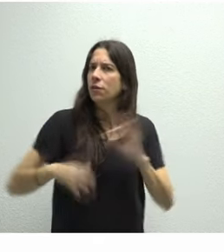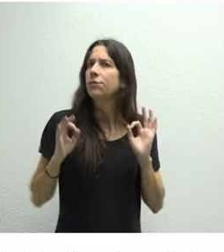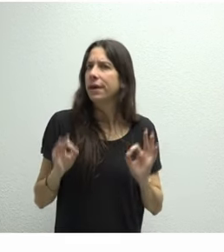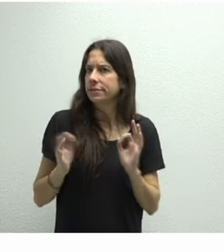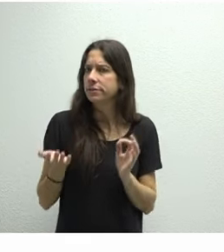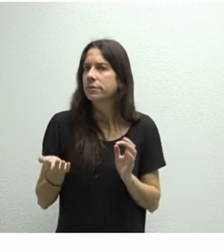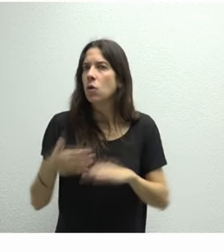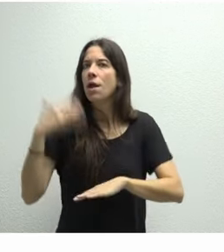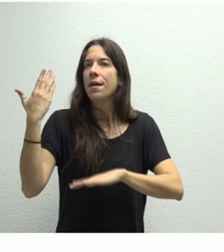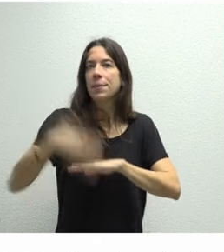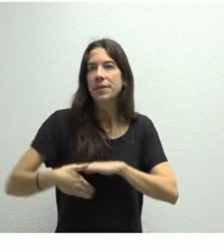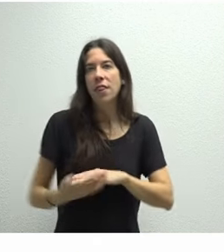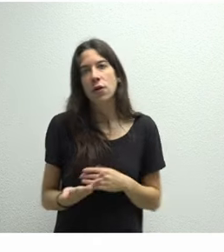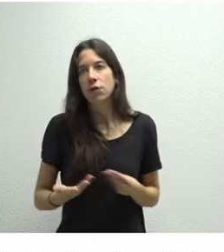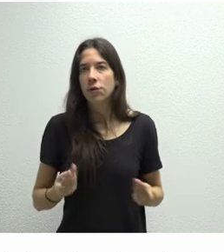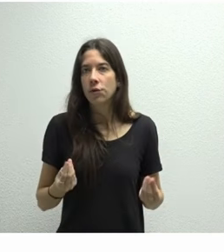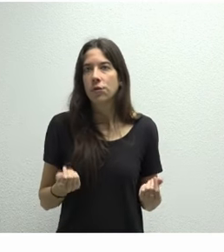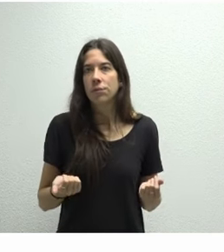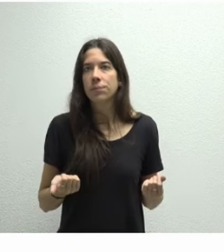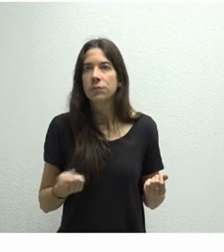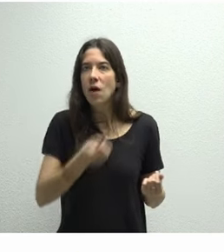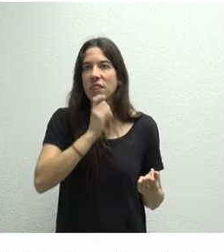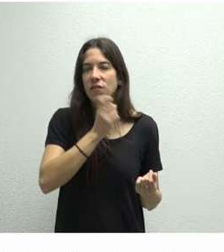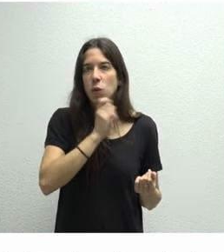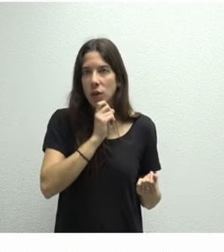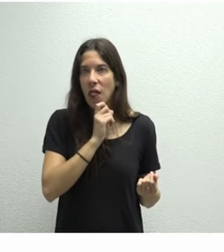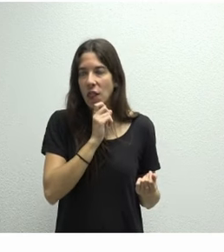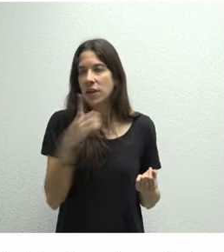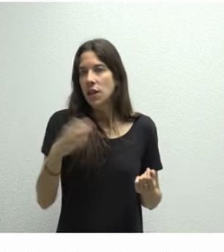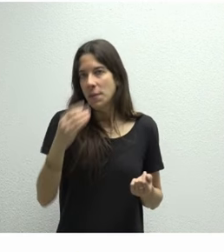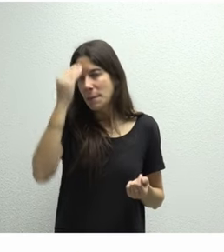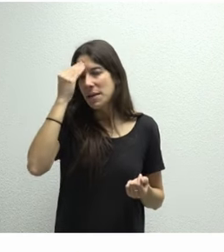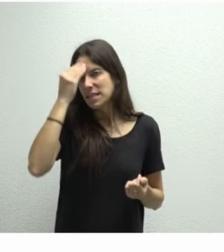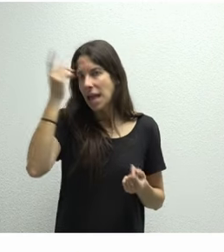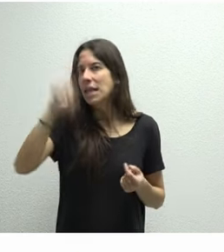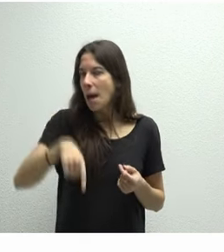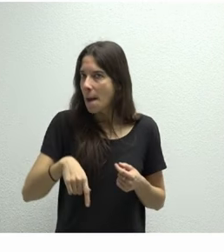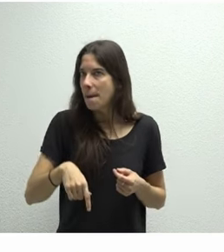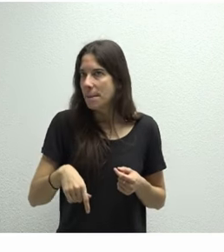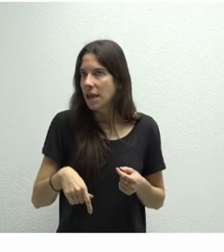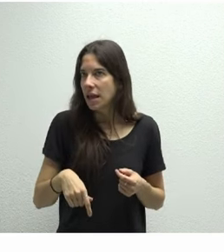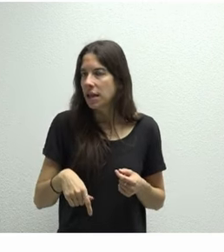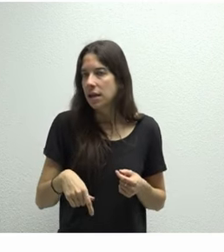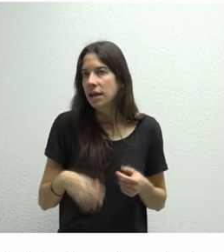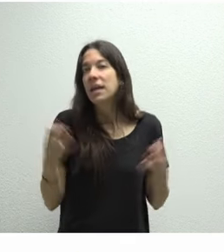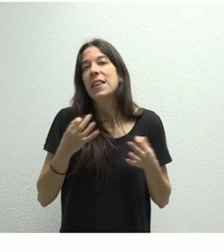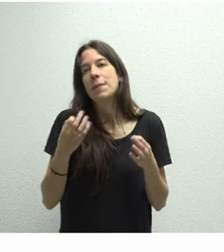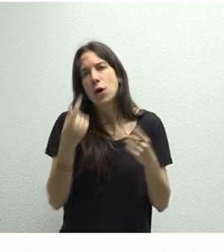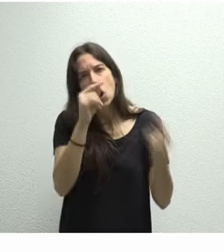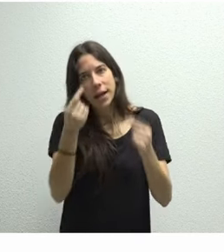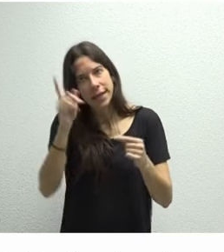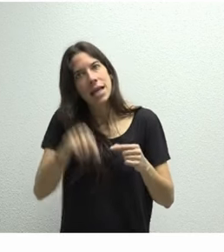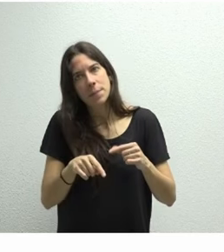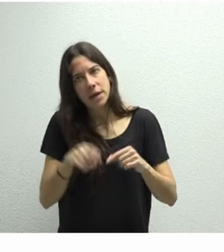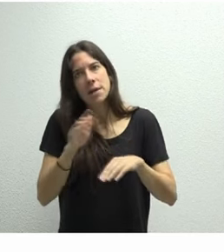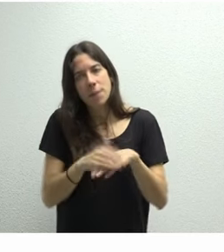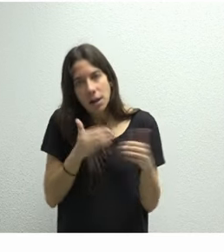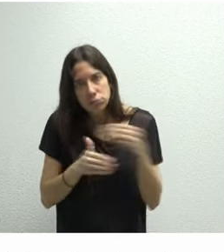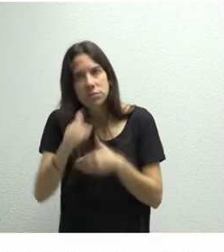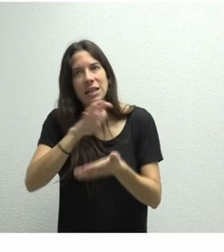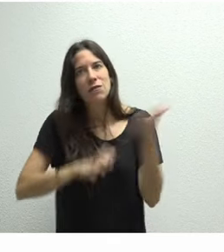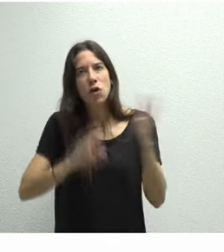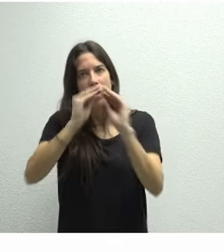es digamos una dificultad que hay que tener en cuenta para y corregirla para la elaboración del